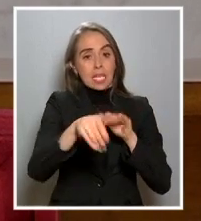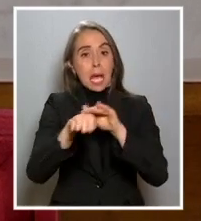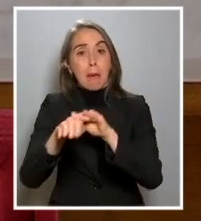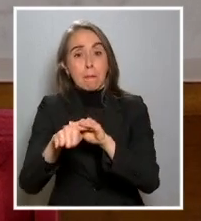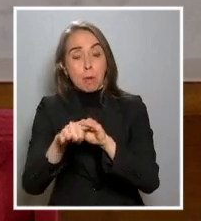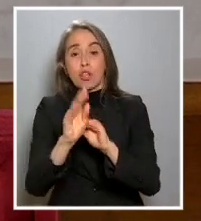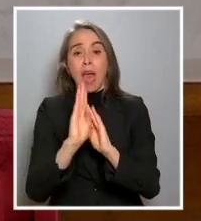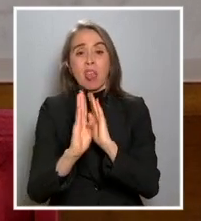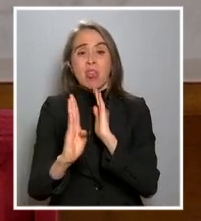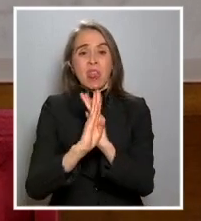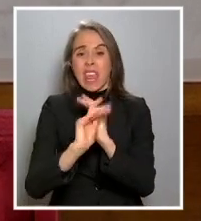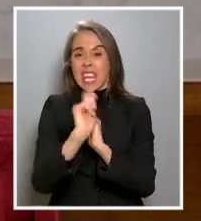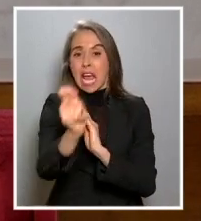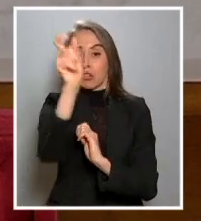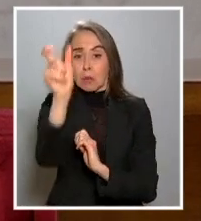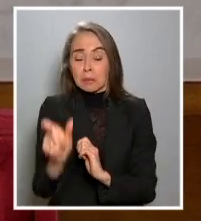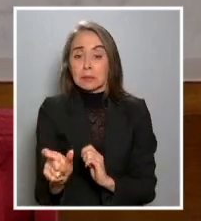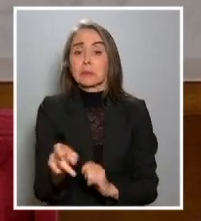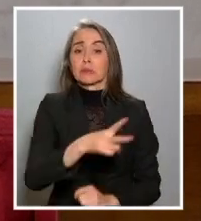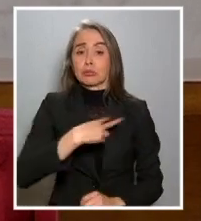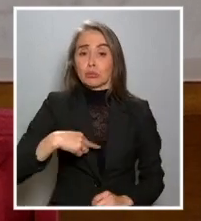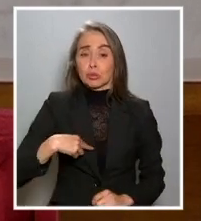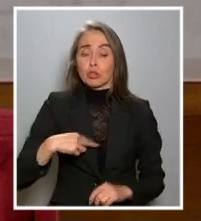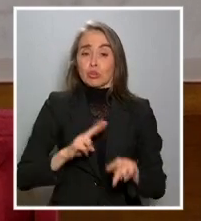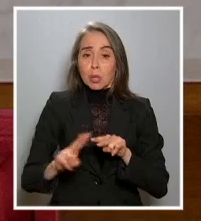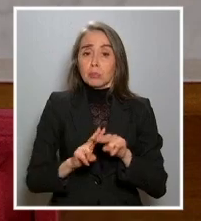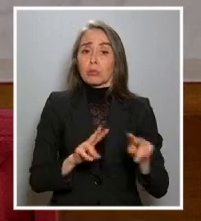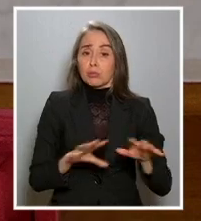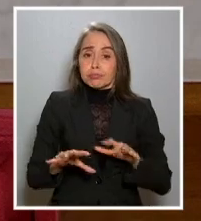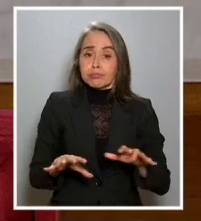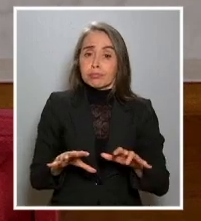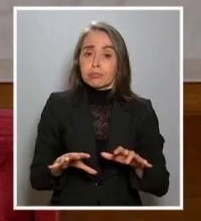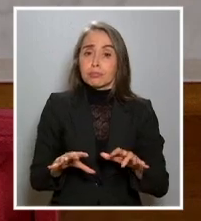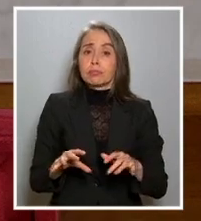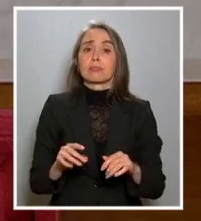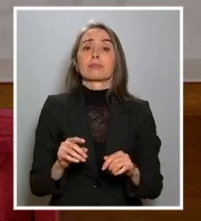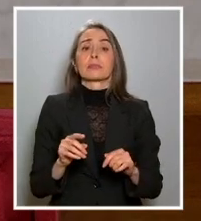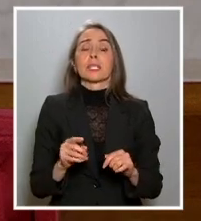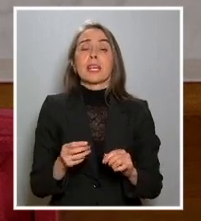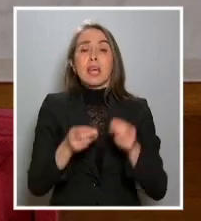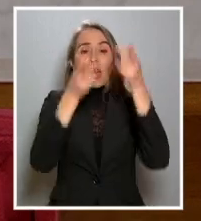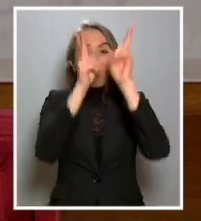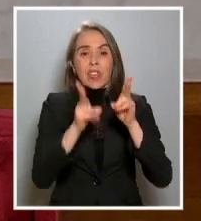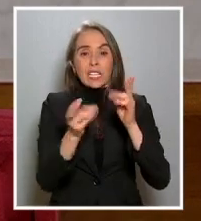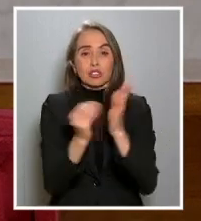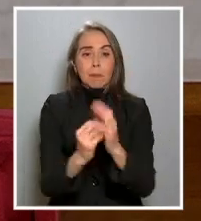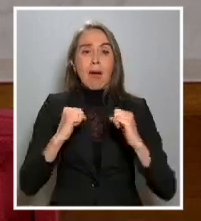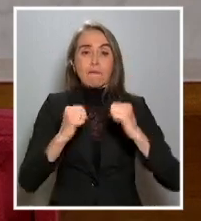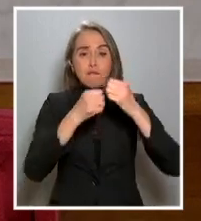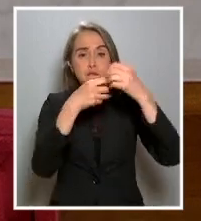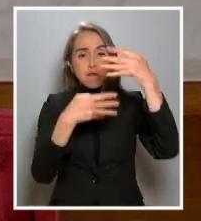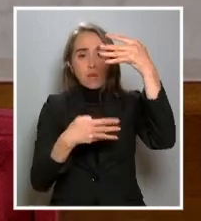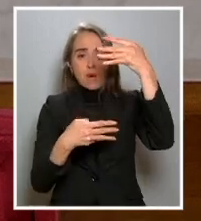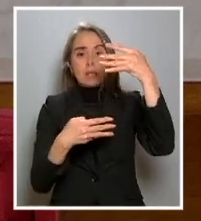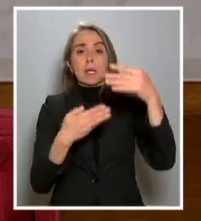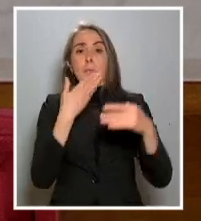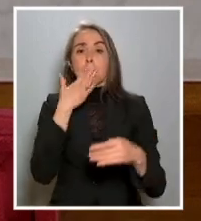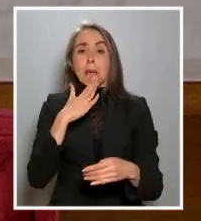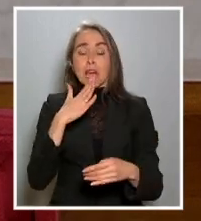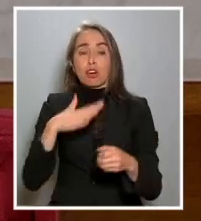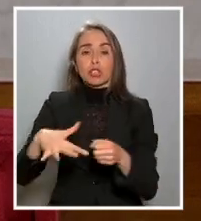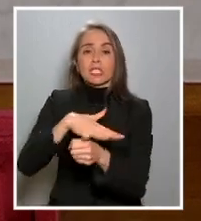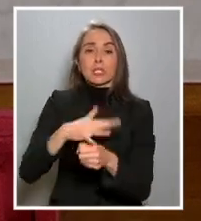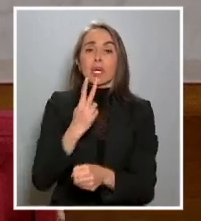parte significativa de nuestras acciones ha estado dirigida a fortalecer los derechos y mejorar las condiciones de vida de las y los